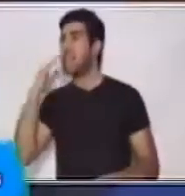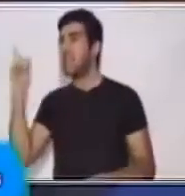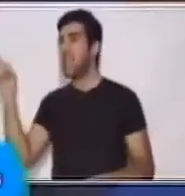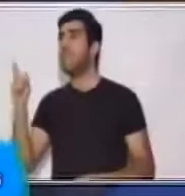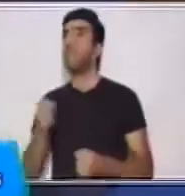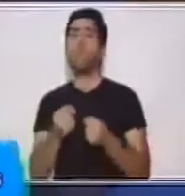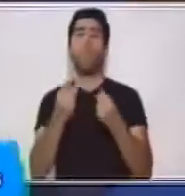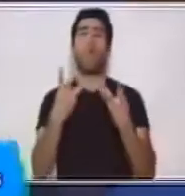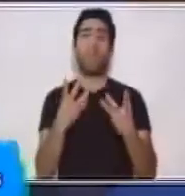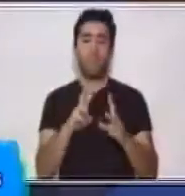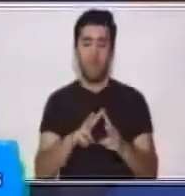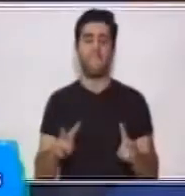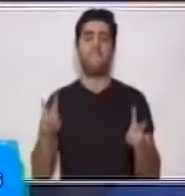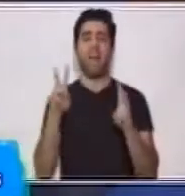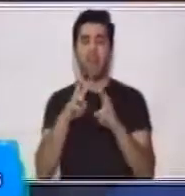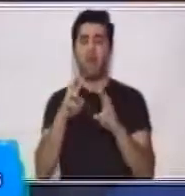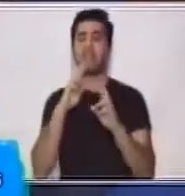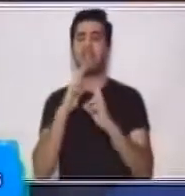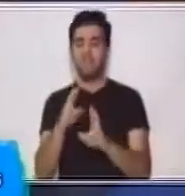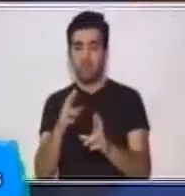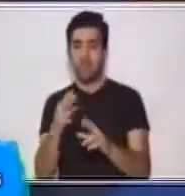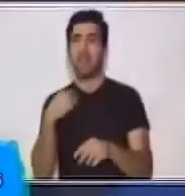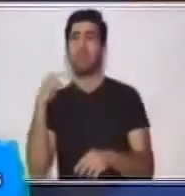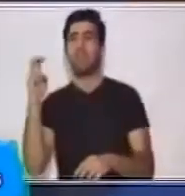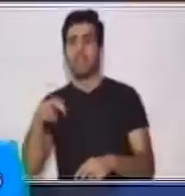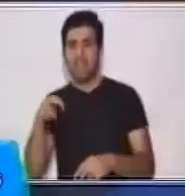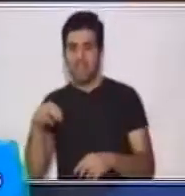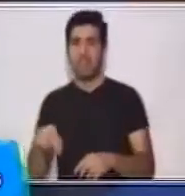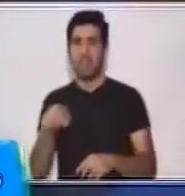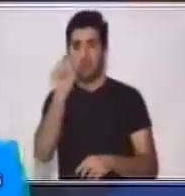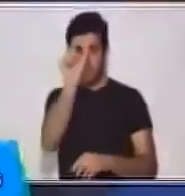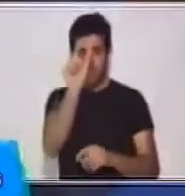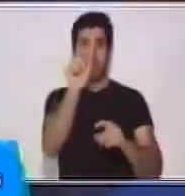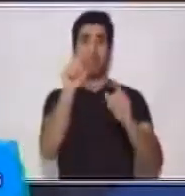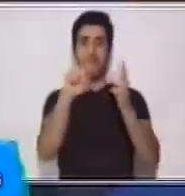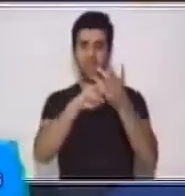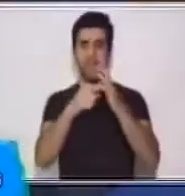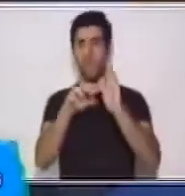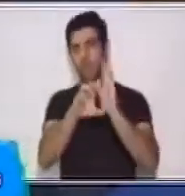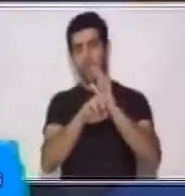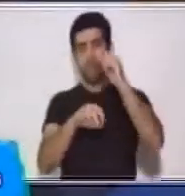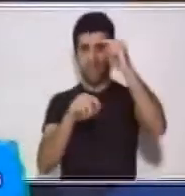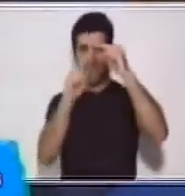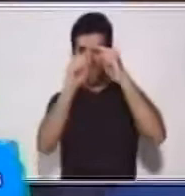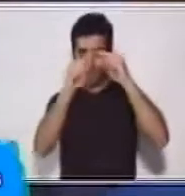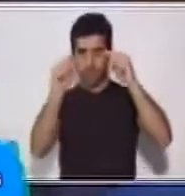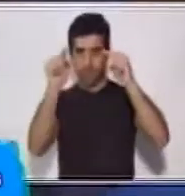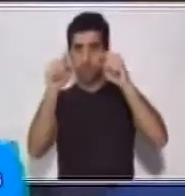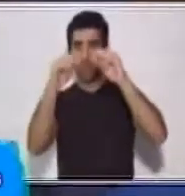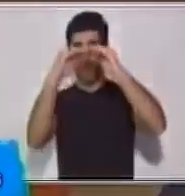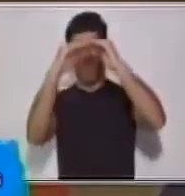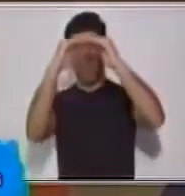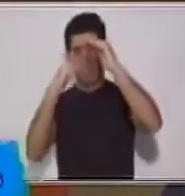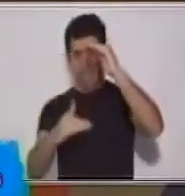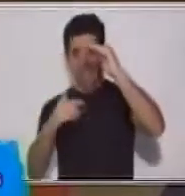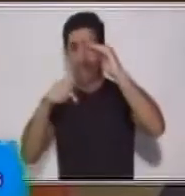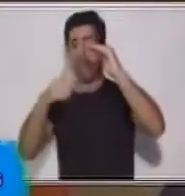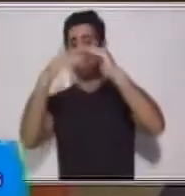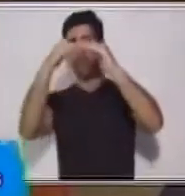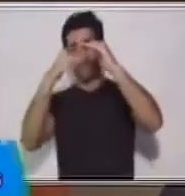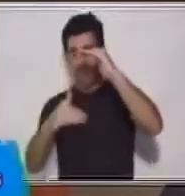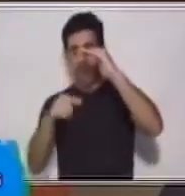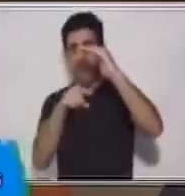tanto, como este es el que yo quiero conocer, entonces el lado que está enfrente, ¿sí? Este de acá abajo,